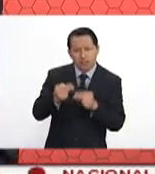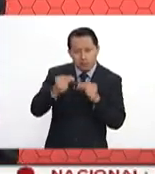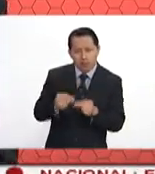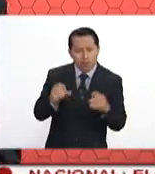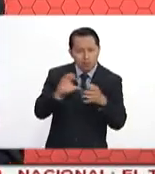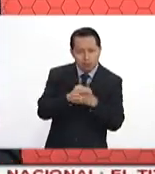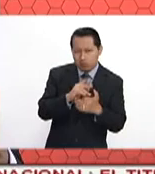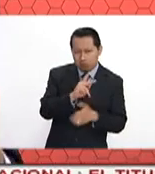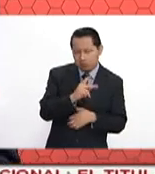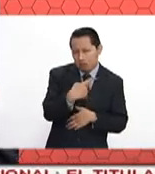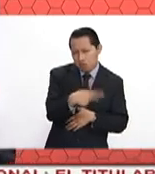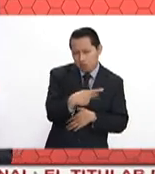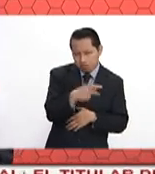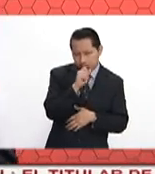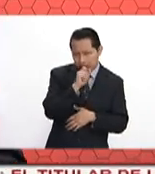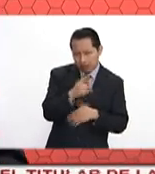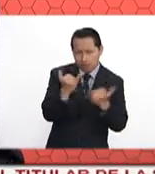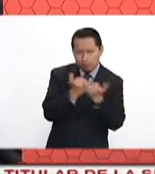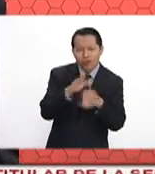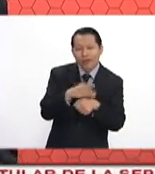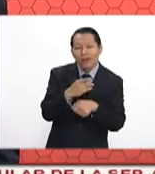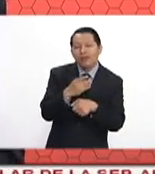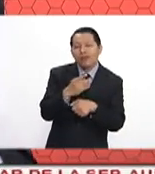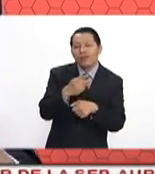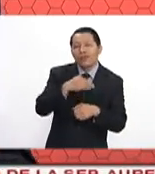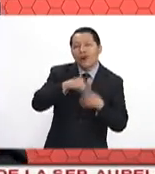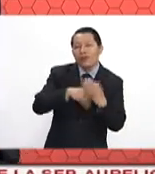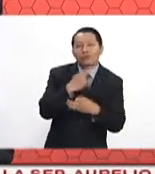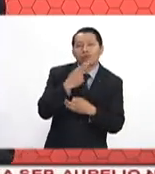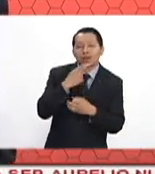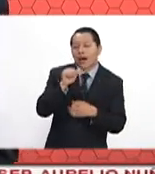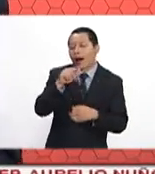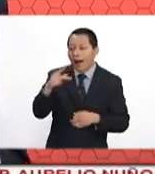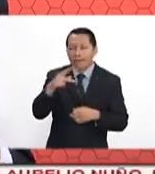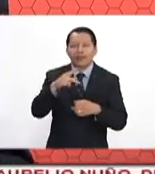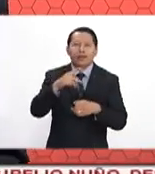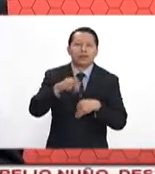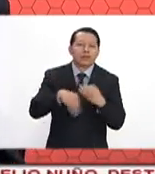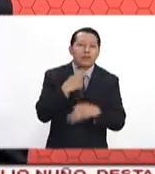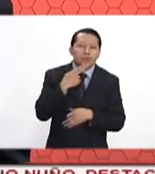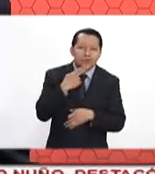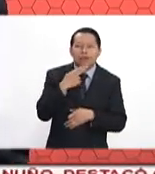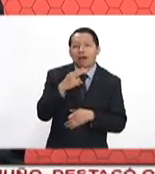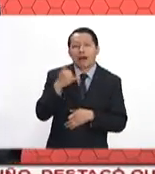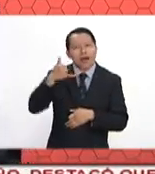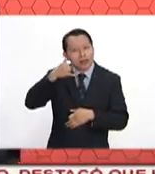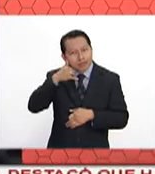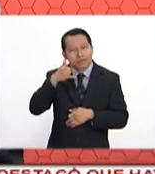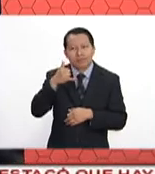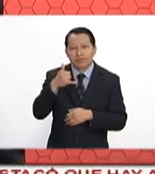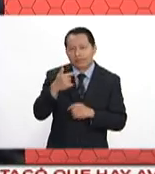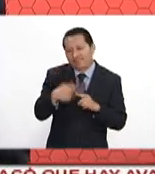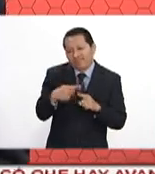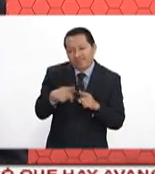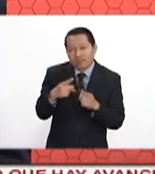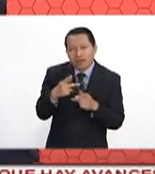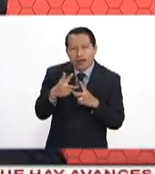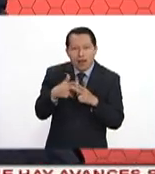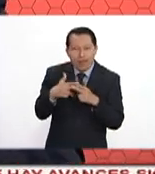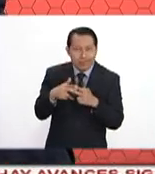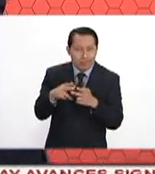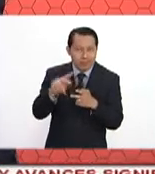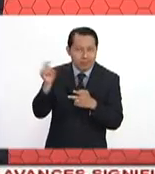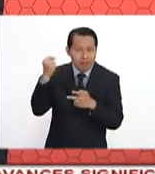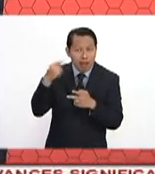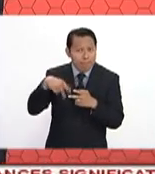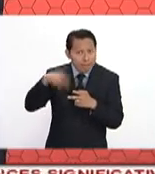Porque obviamente todos manejamos apps, todos manejamos celulares, todos manejamos las herramientas tecnológicas, pero a veces